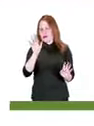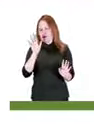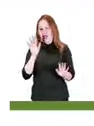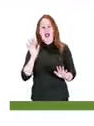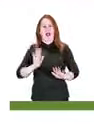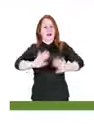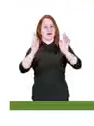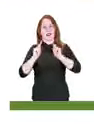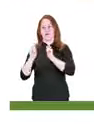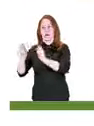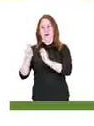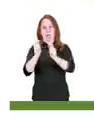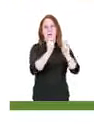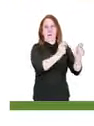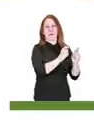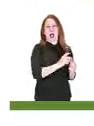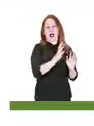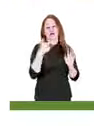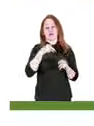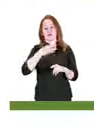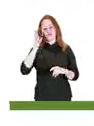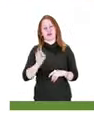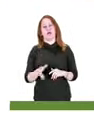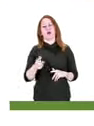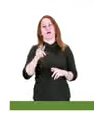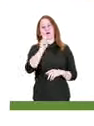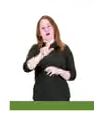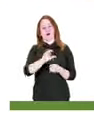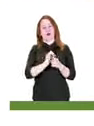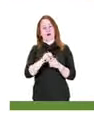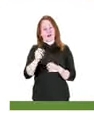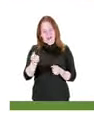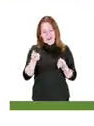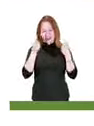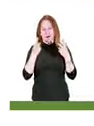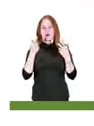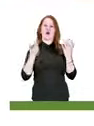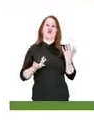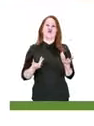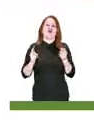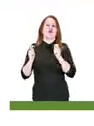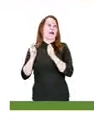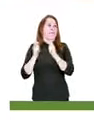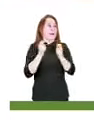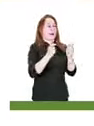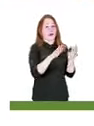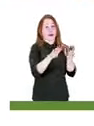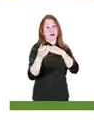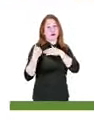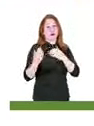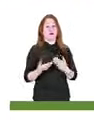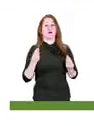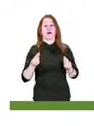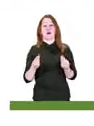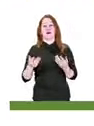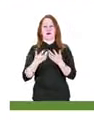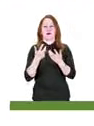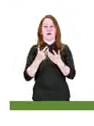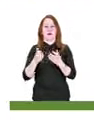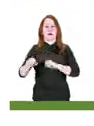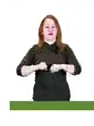por competencia. Entonces tenemos que asegurarnos que los ciudadanos entiendan muy bien cómo es que están asignadas esas responsabilidades. Para eso está el sistema de información